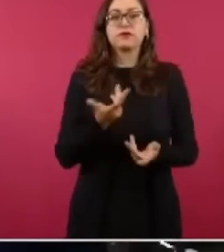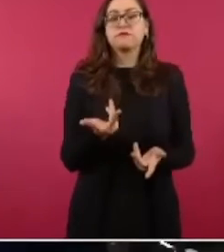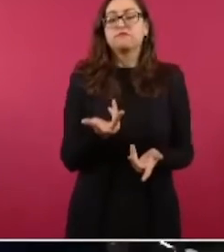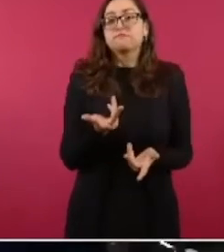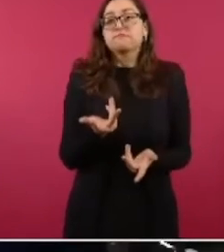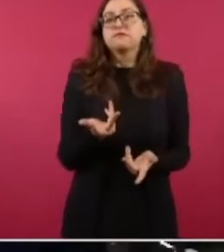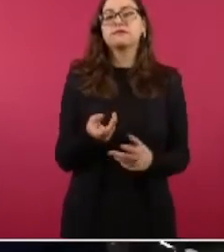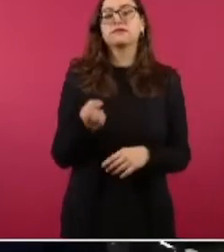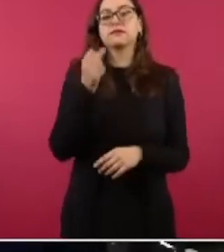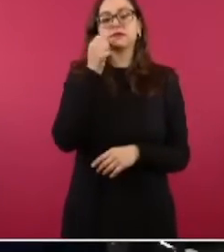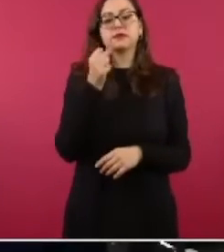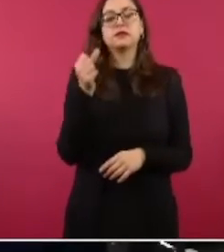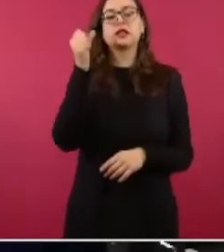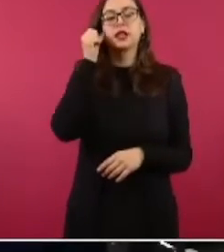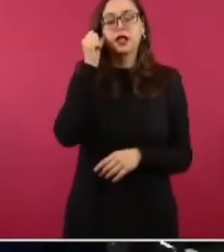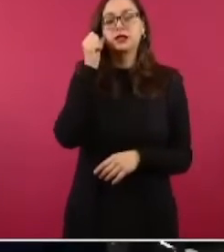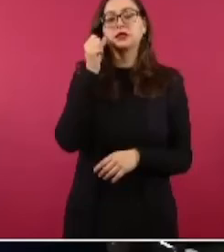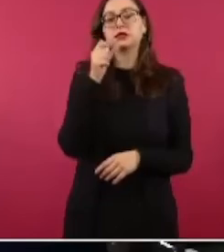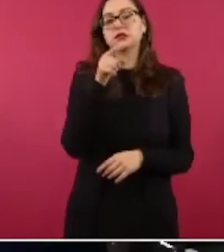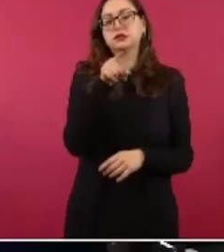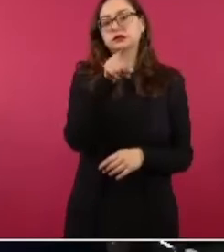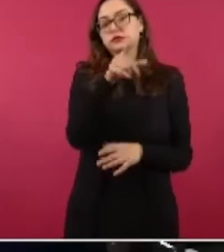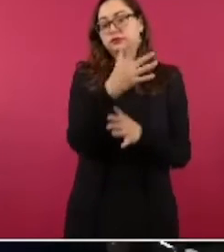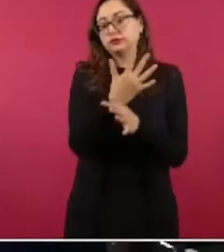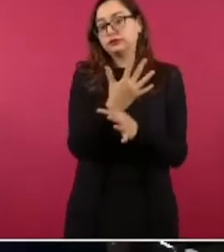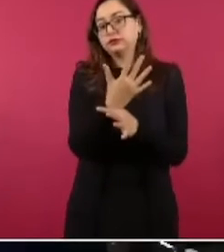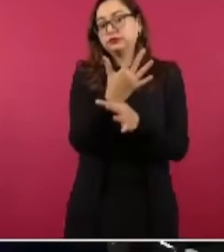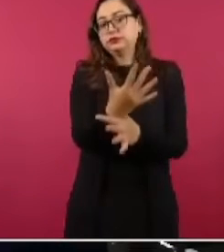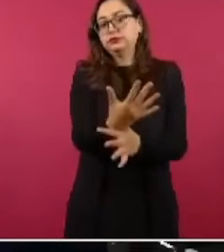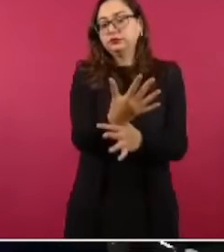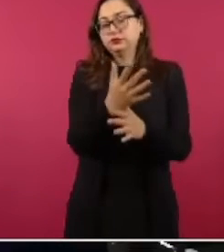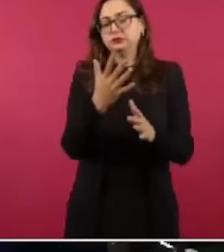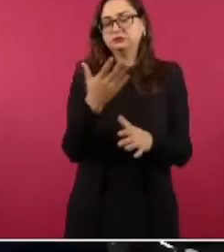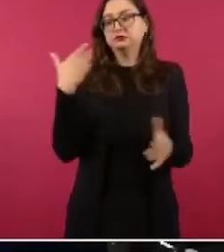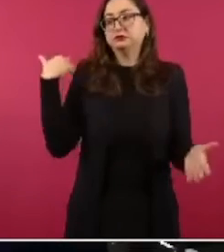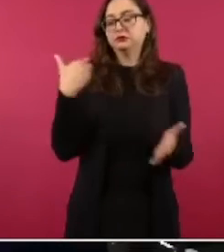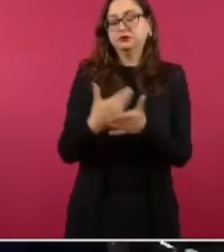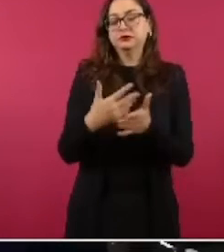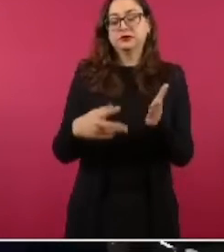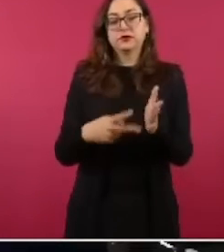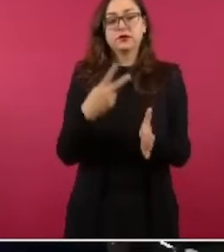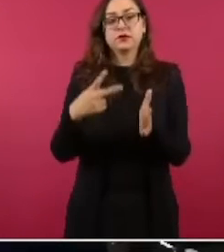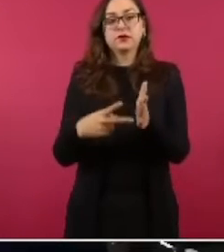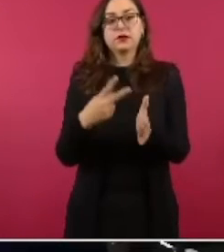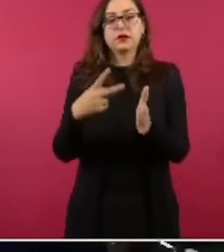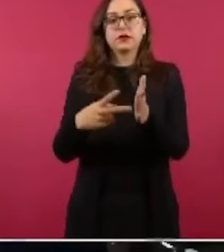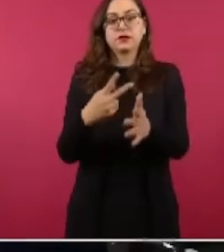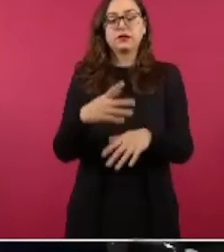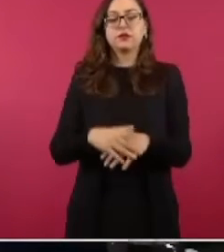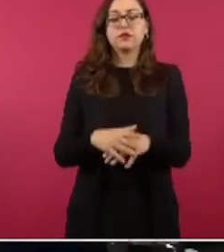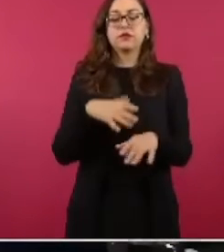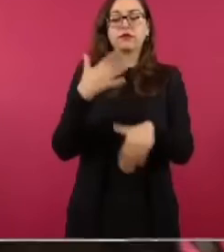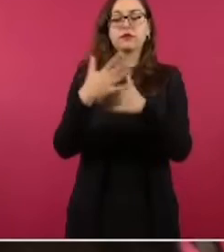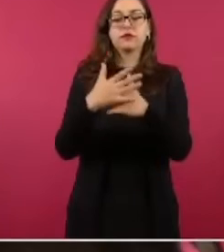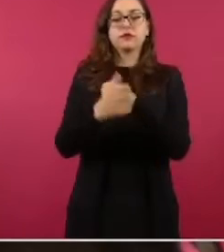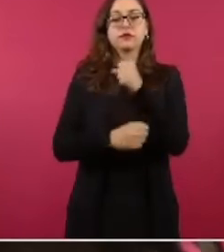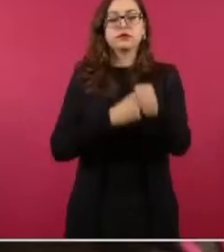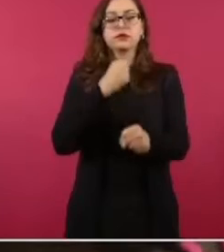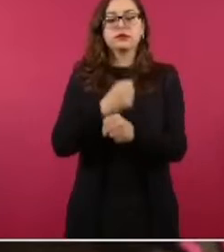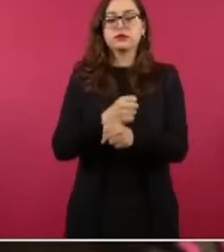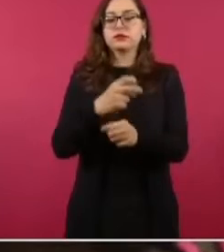y lo ha dicho en varias ocasiones que después del 2024 usted se va a retirar, se va a